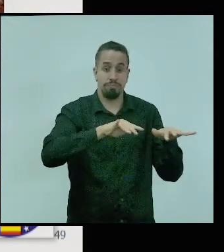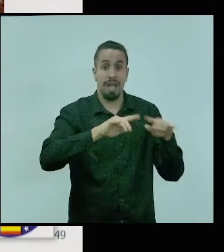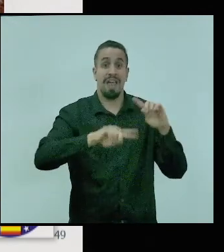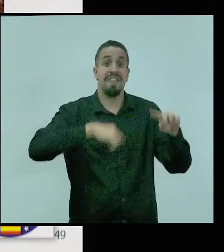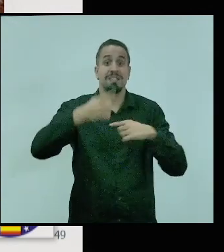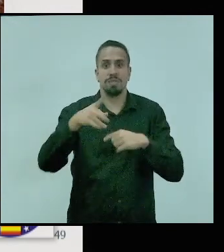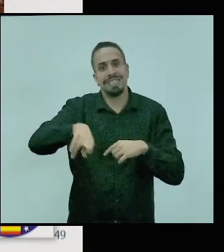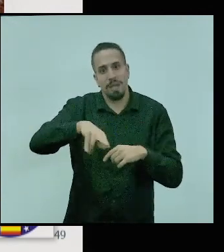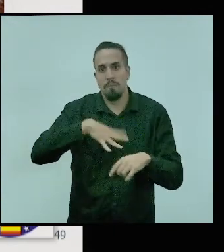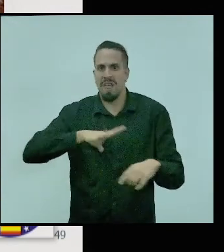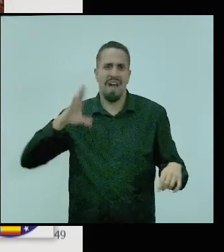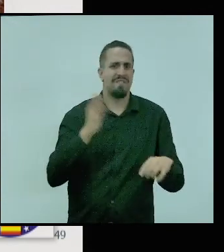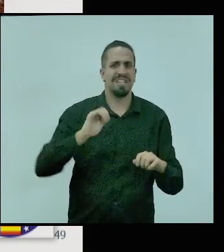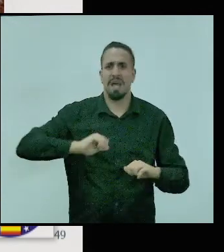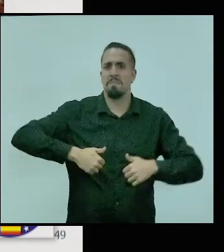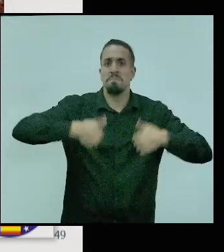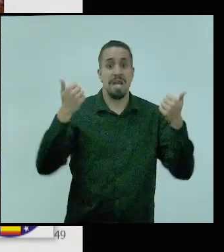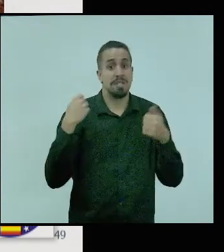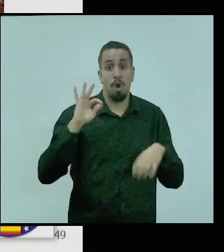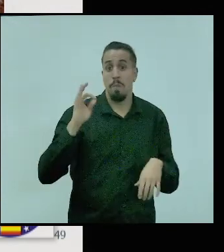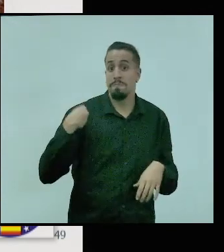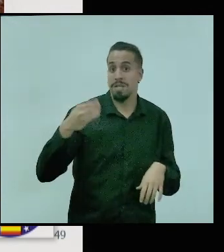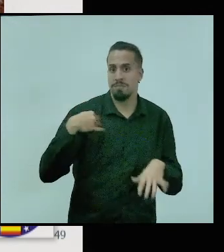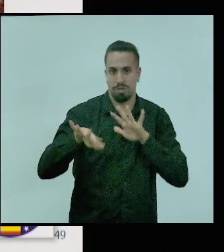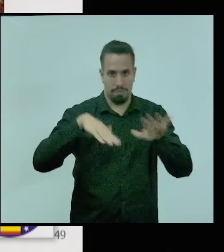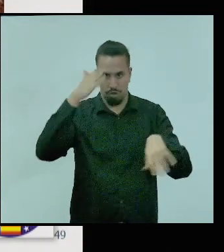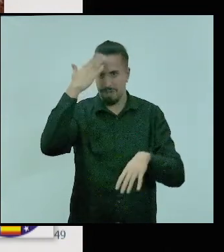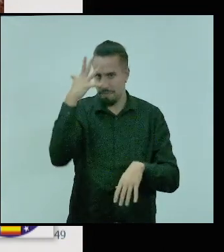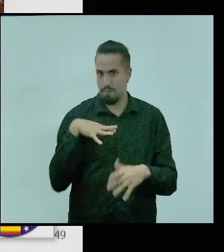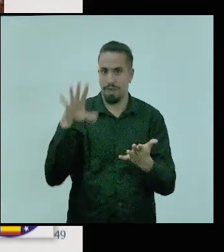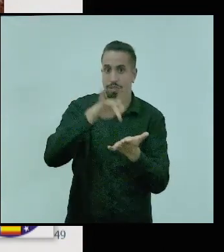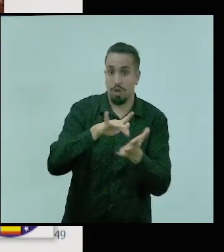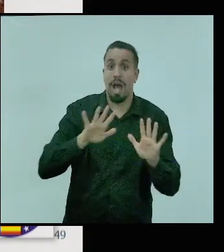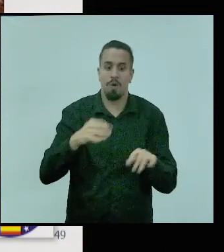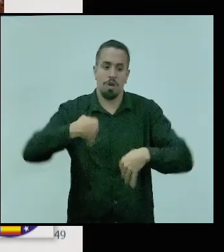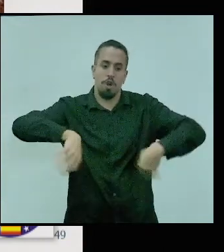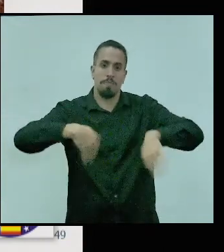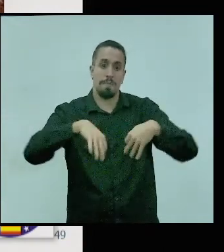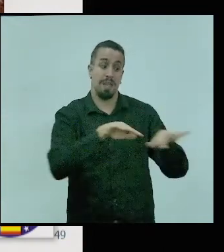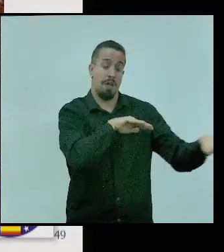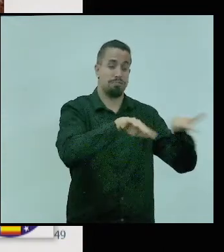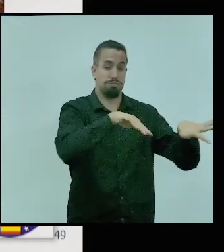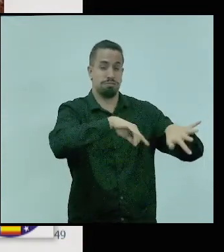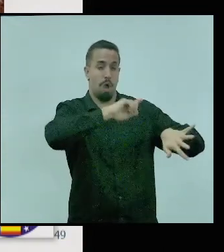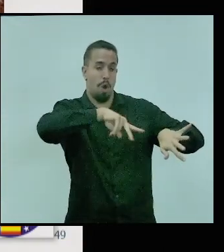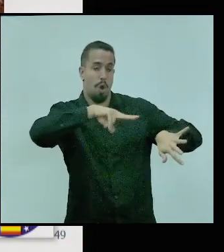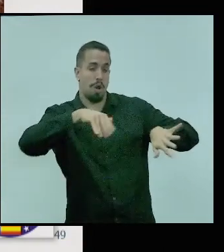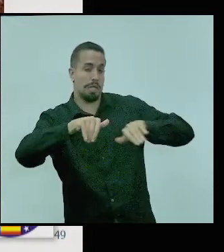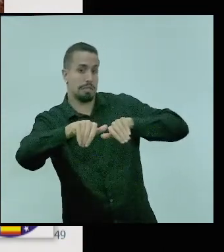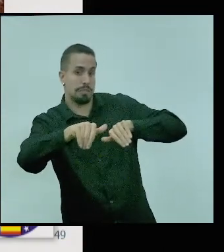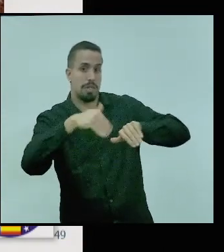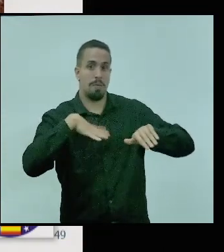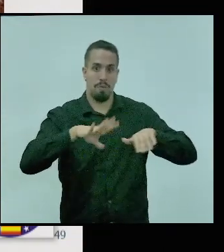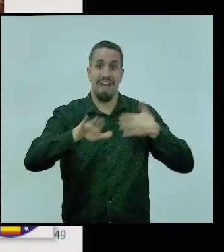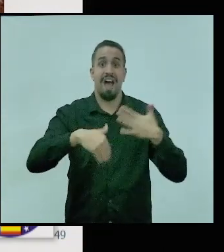más que lo que fue el terremoto principal. Y aunque generalmente aparecen a las pocas horas del primer terremoto, pueden tardar